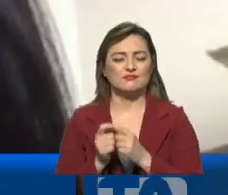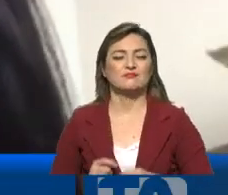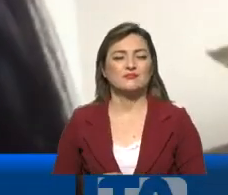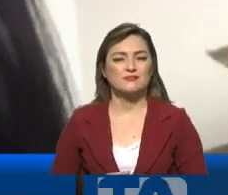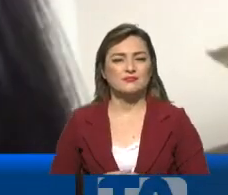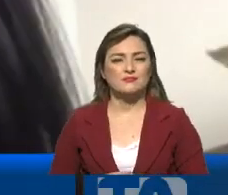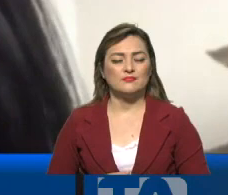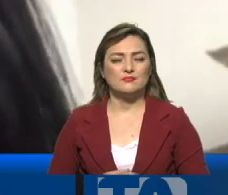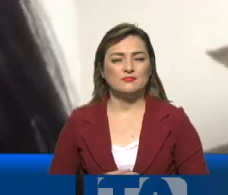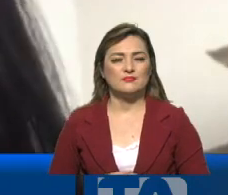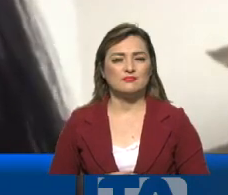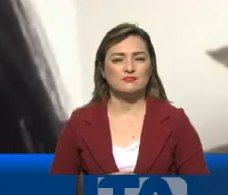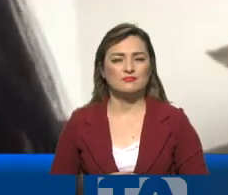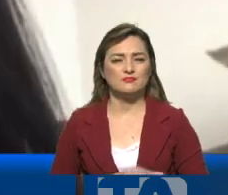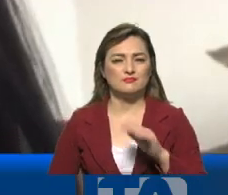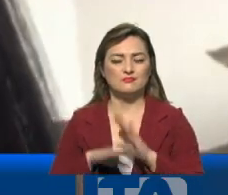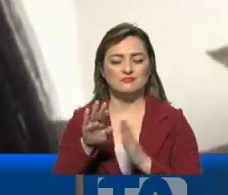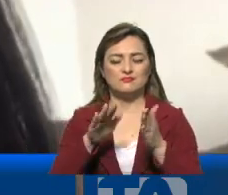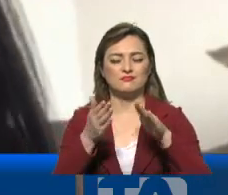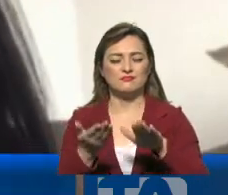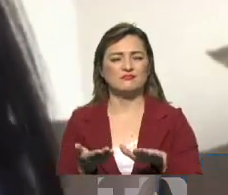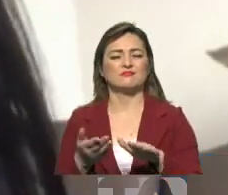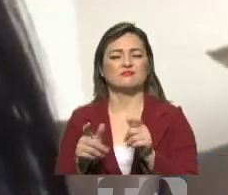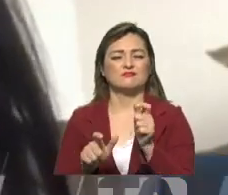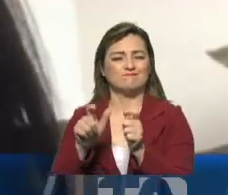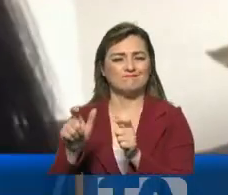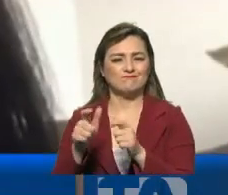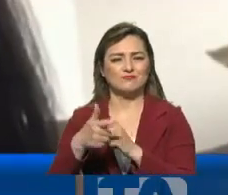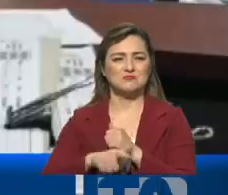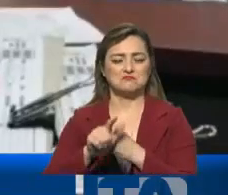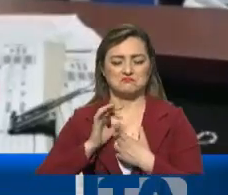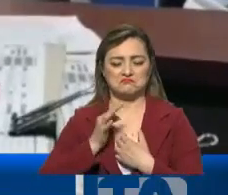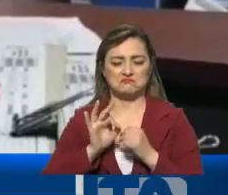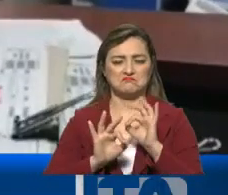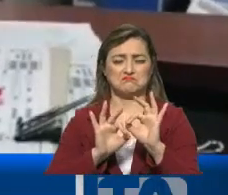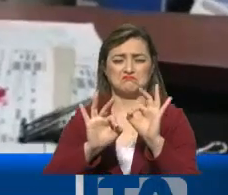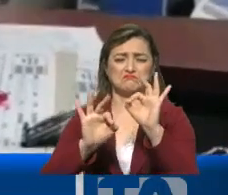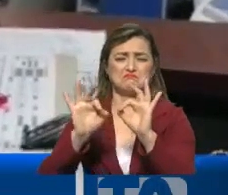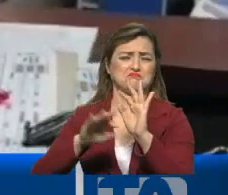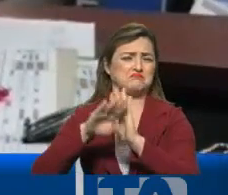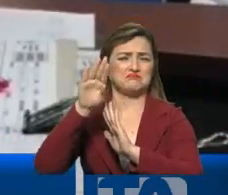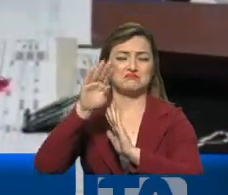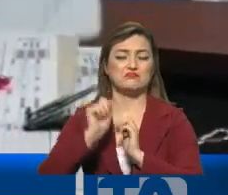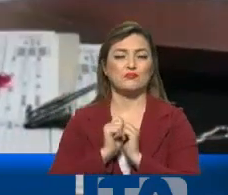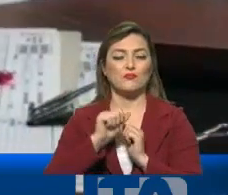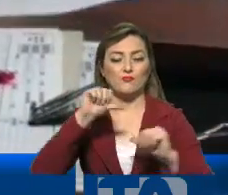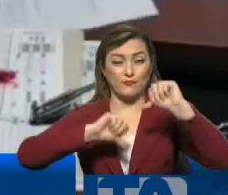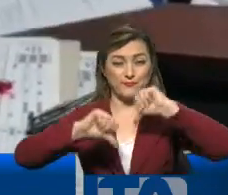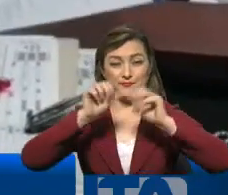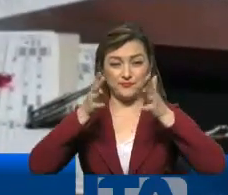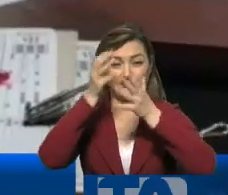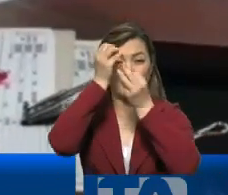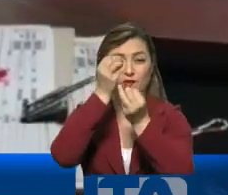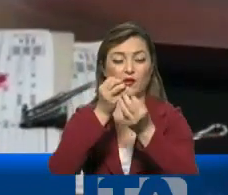poco en la elevada tasa de mortalidad que tenemos ahora en nuestra ciudad y de transmisión según información científica estas tres variantes